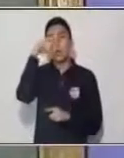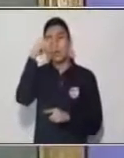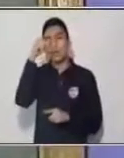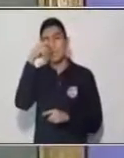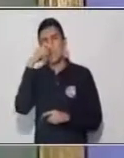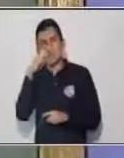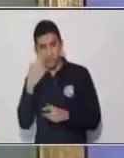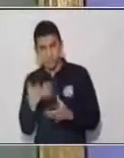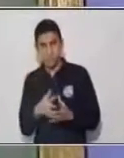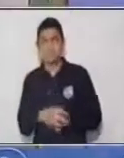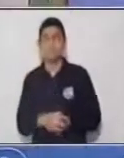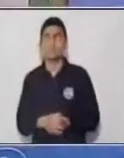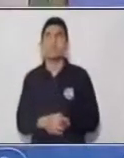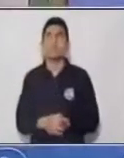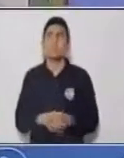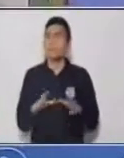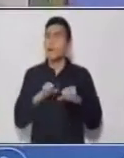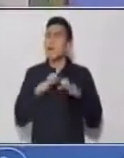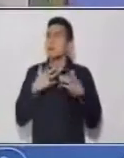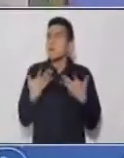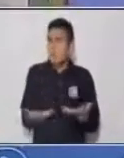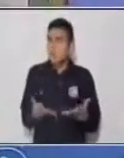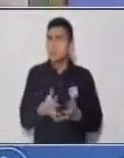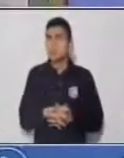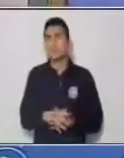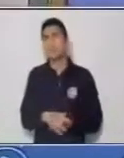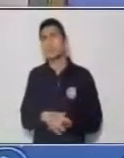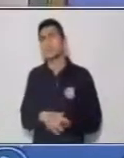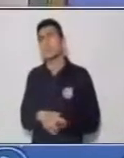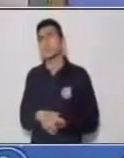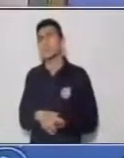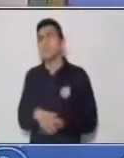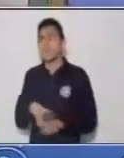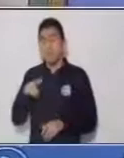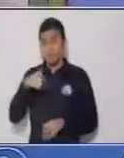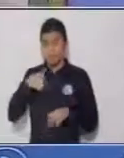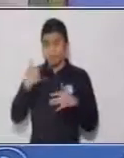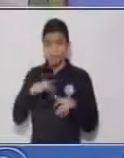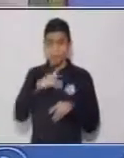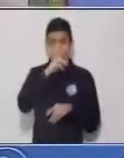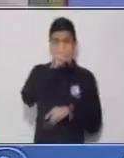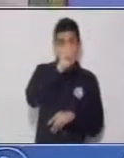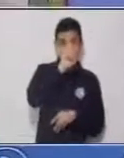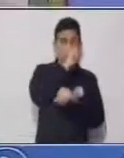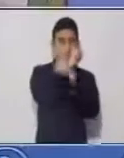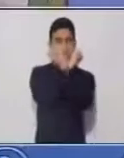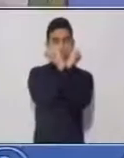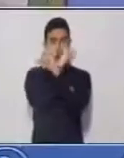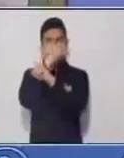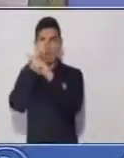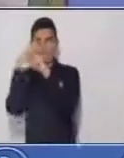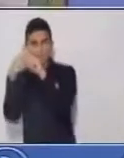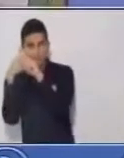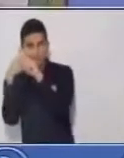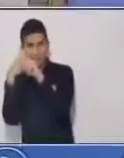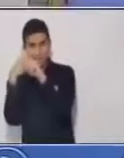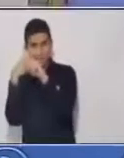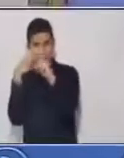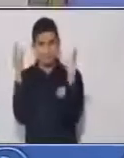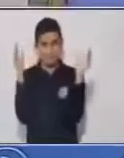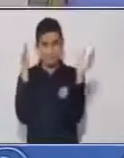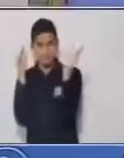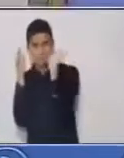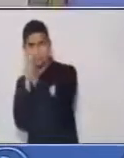cualquiera. Entonces, voy a tener 1 por x, la integral